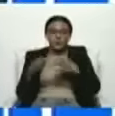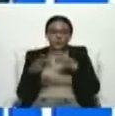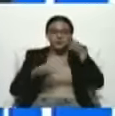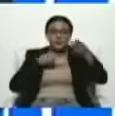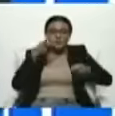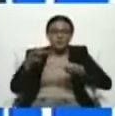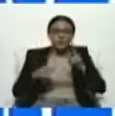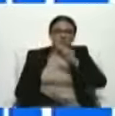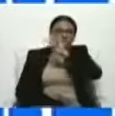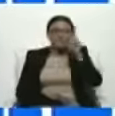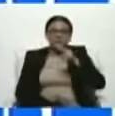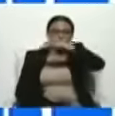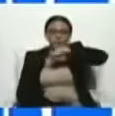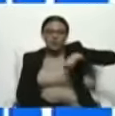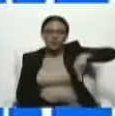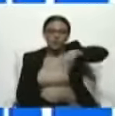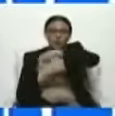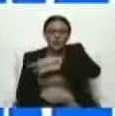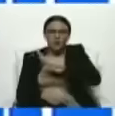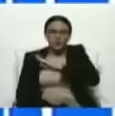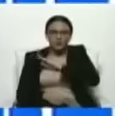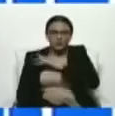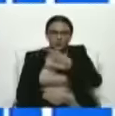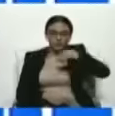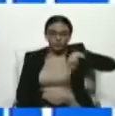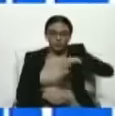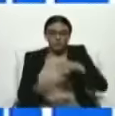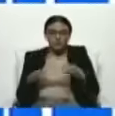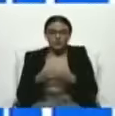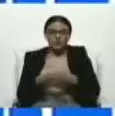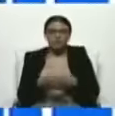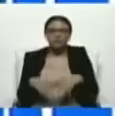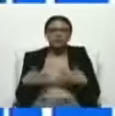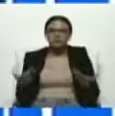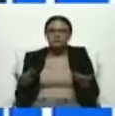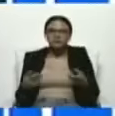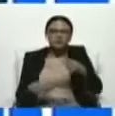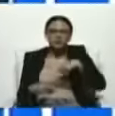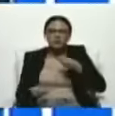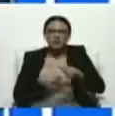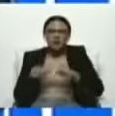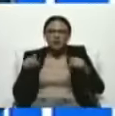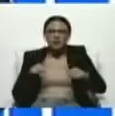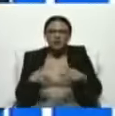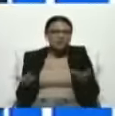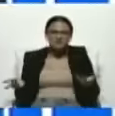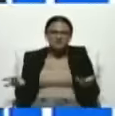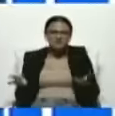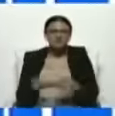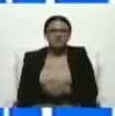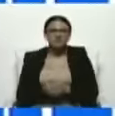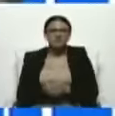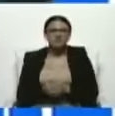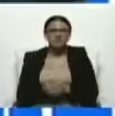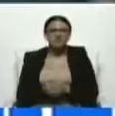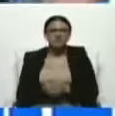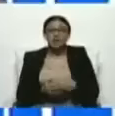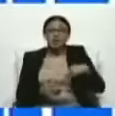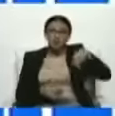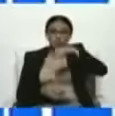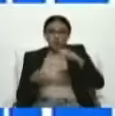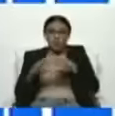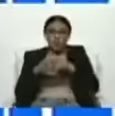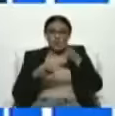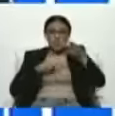Nuestra del siglo XXI, para, en nombre de nuestro Comando de Campaña, donde